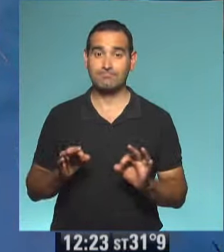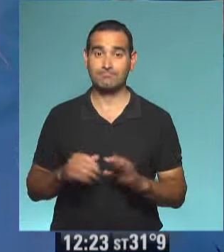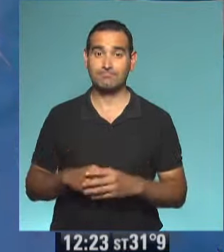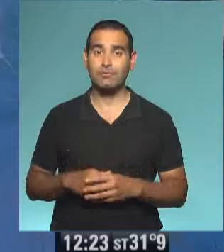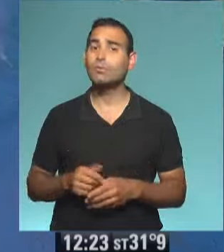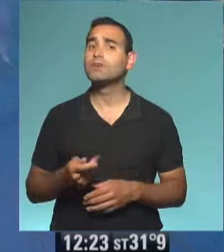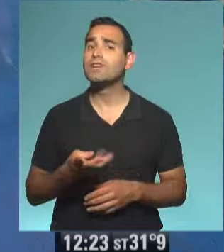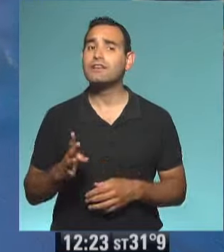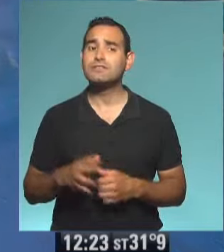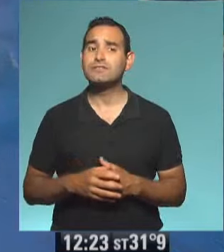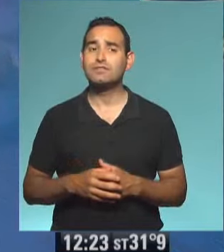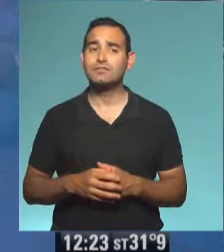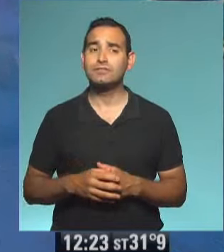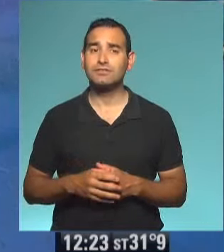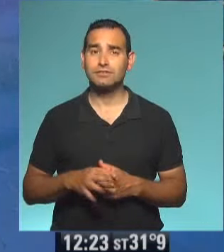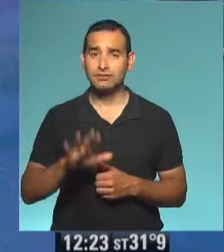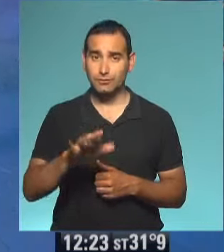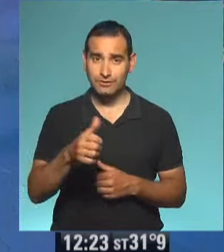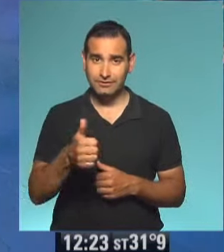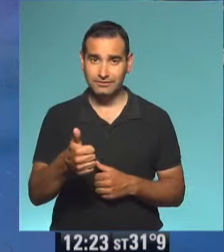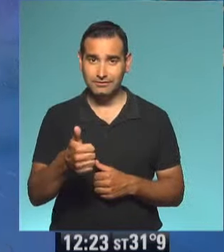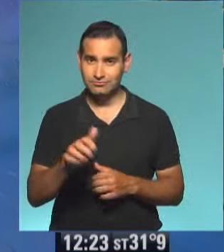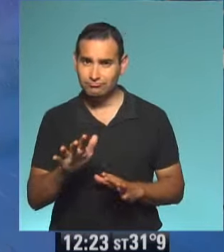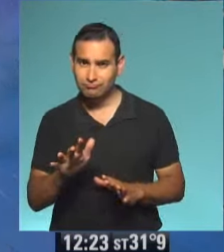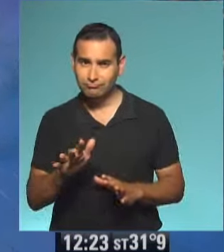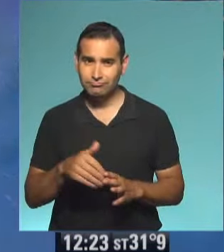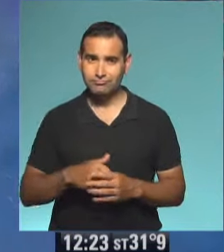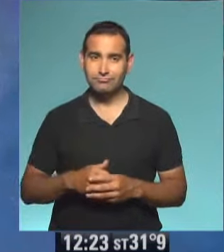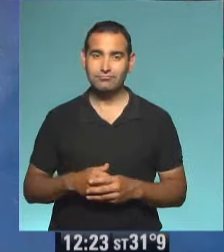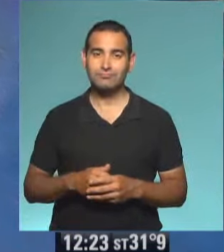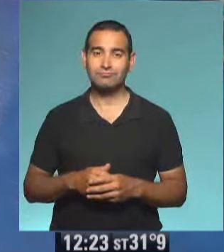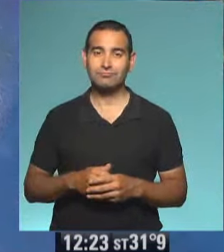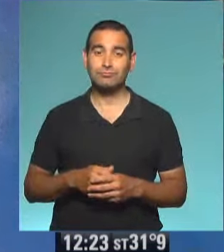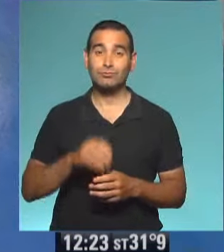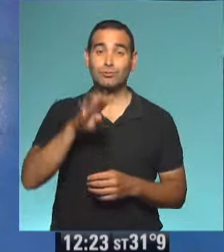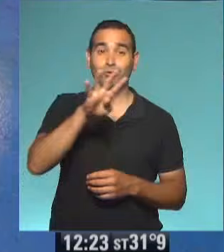56. ¿Cuántas? 56. ¿Cuántas?